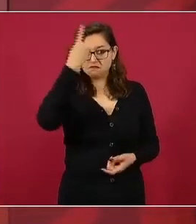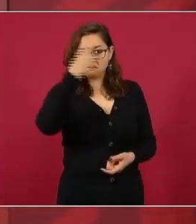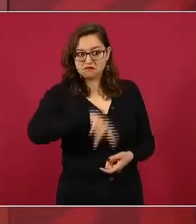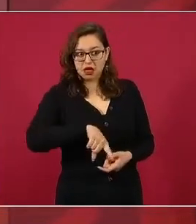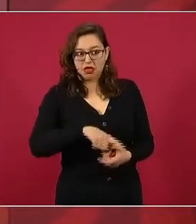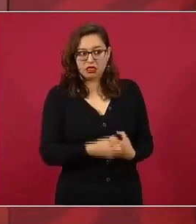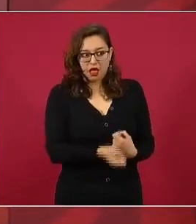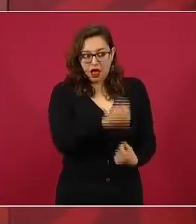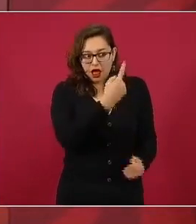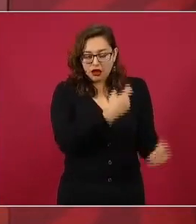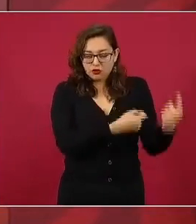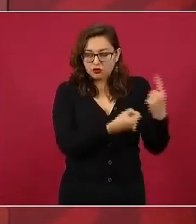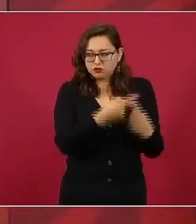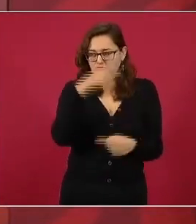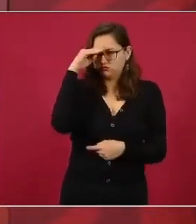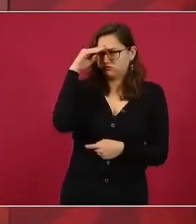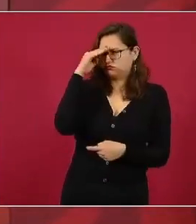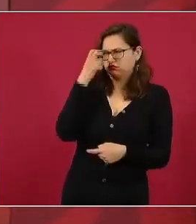Ahí estaba